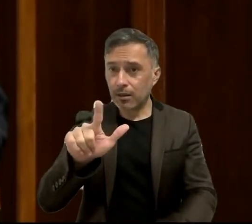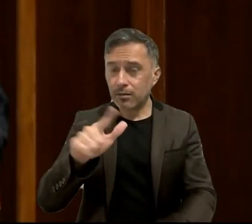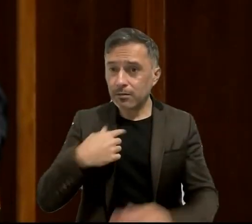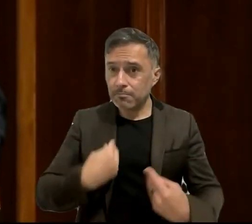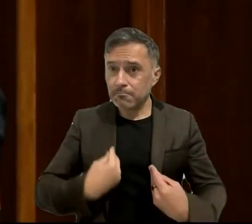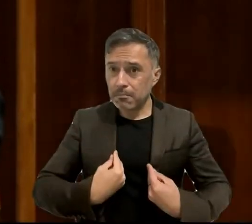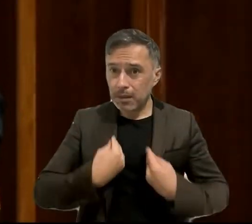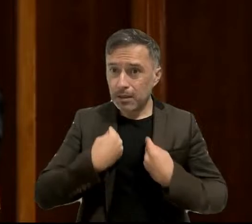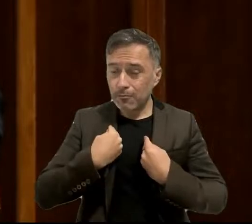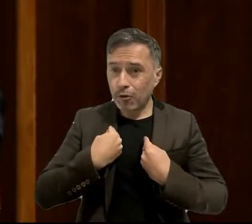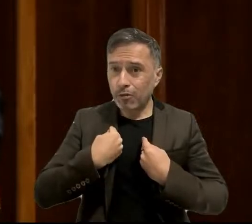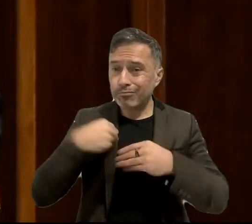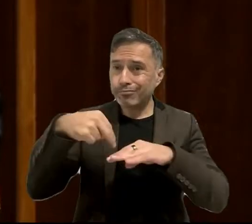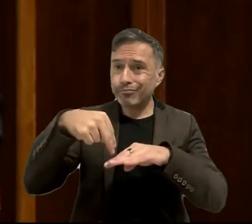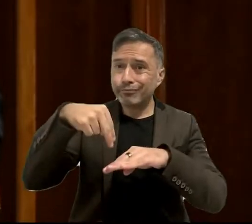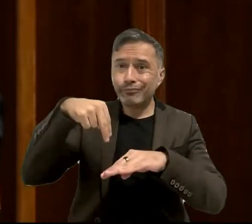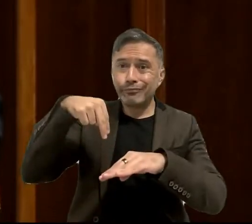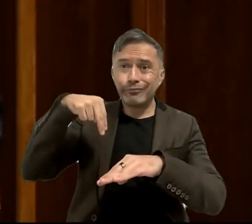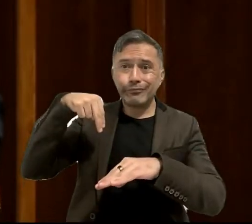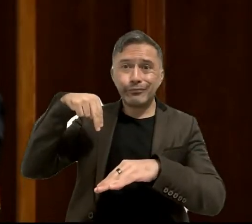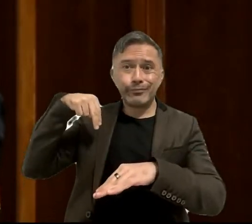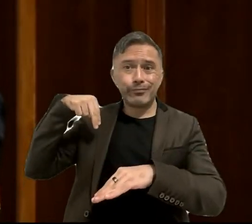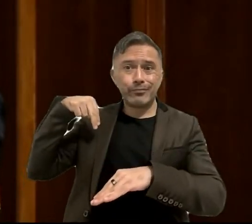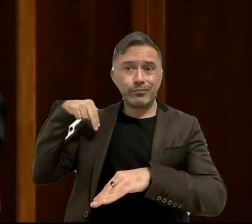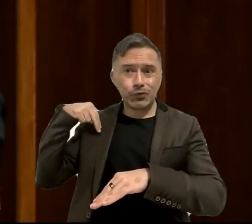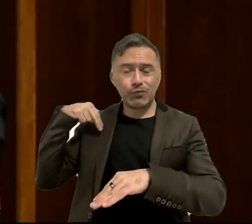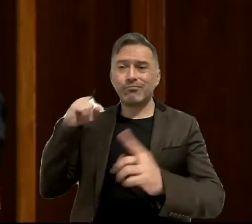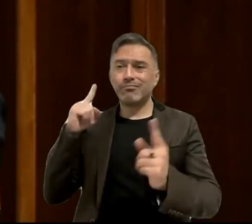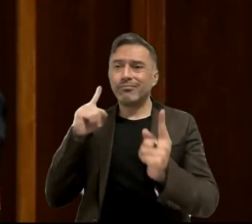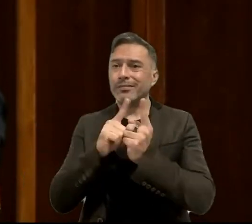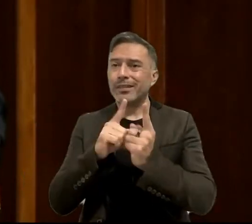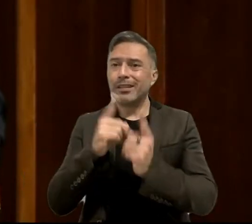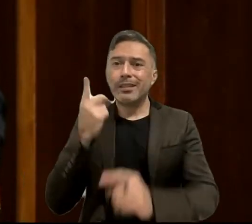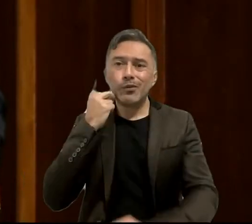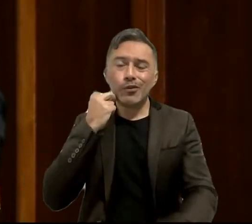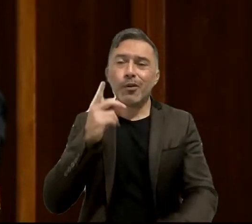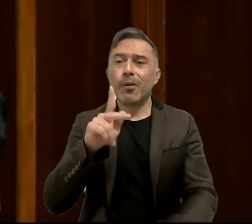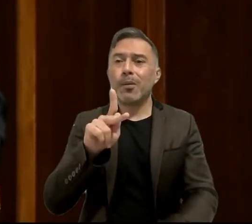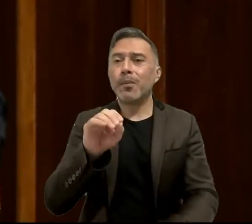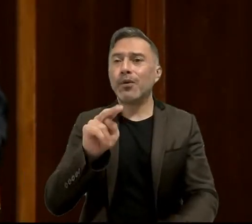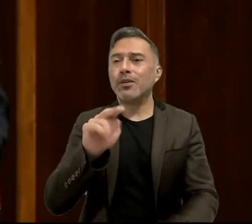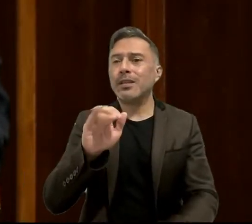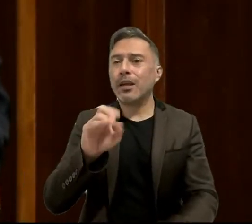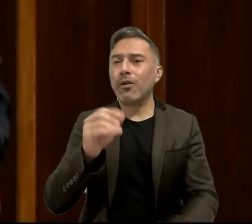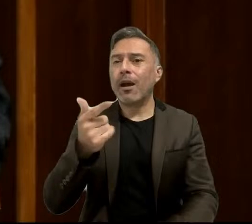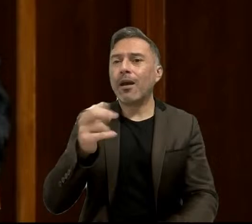estaría con Ponciano Arriaga, diputado de San Luis Potosí,